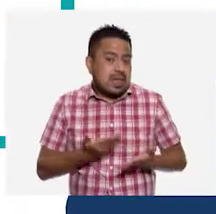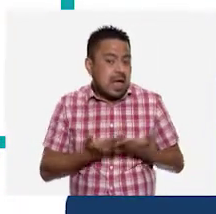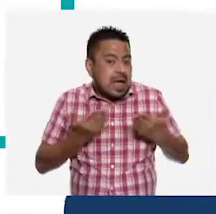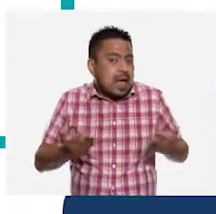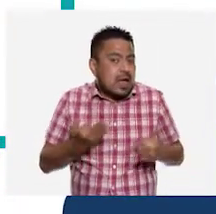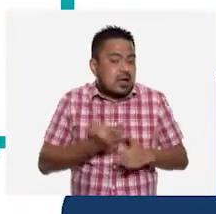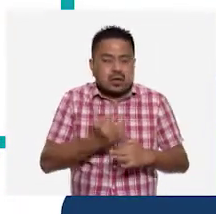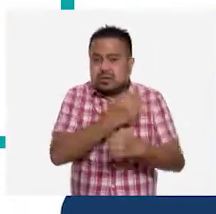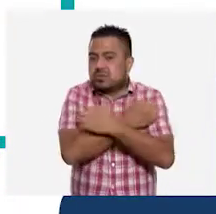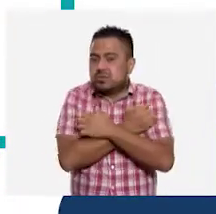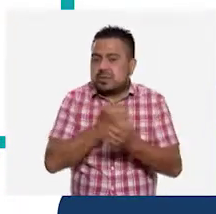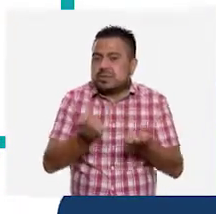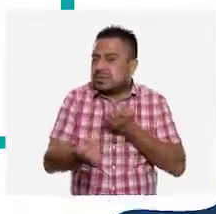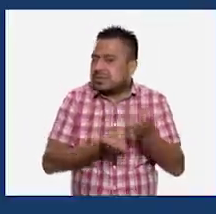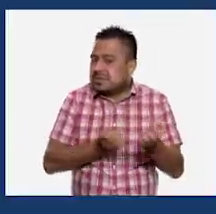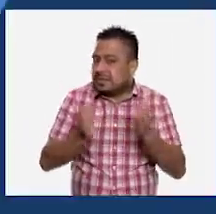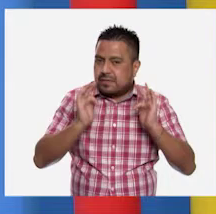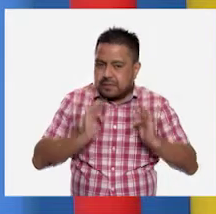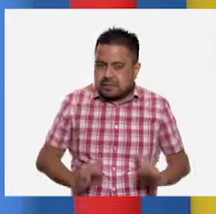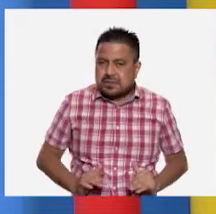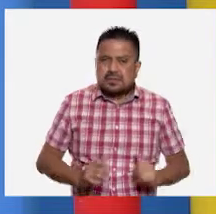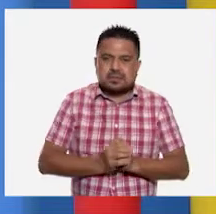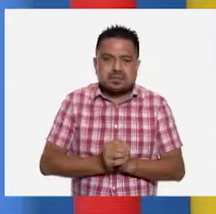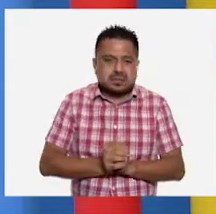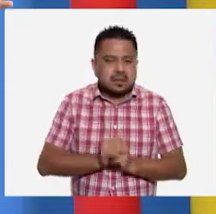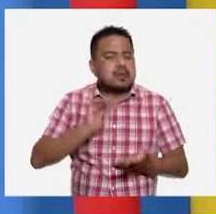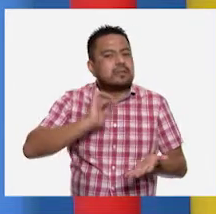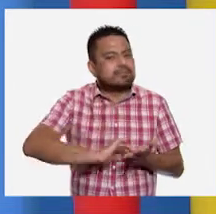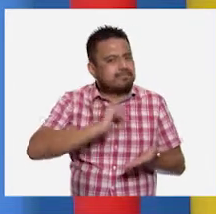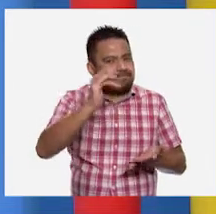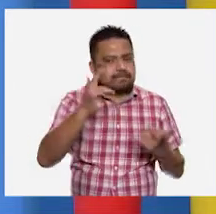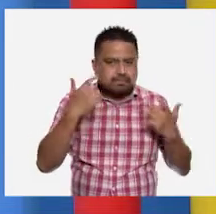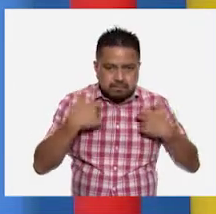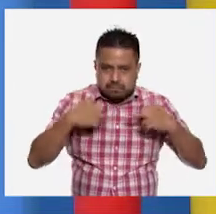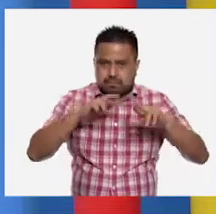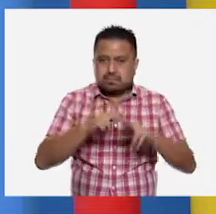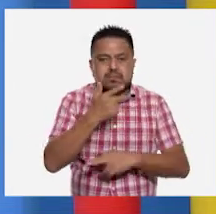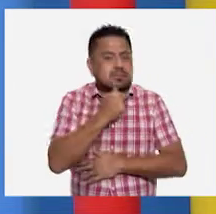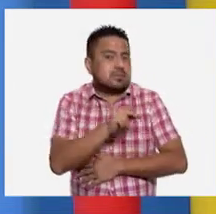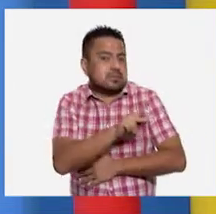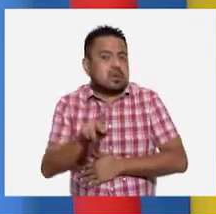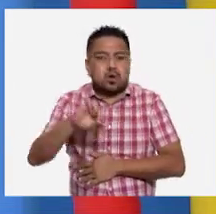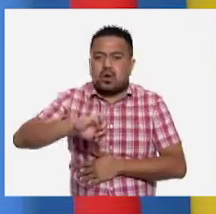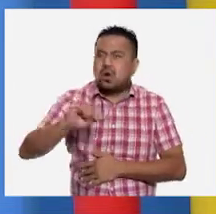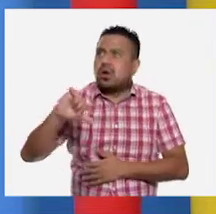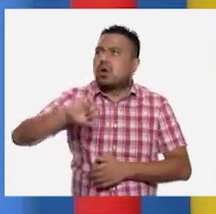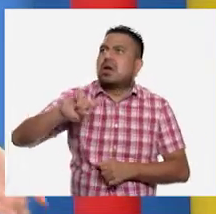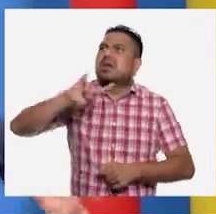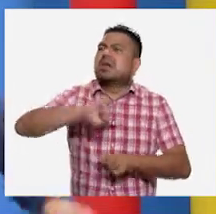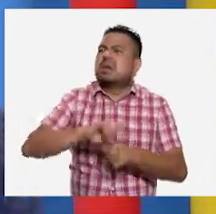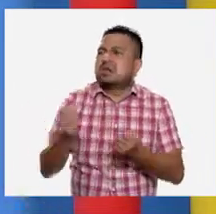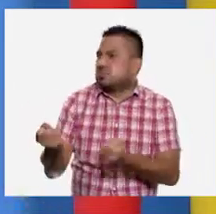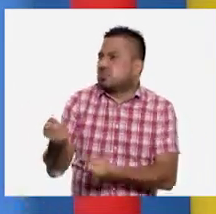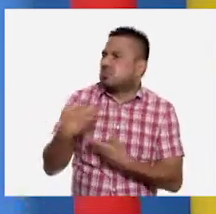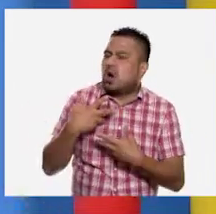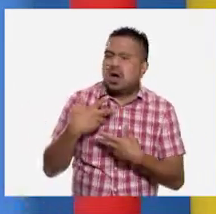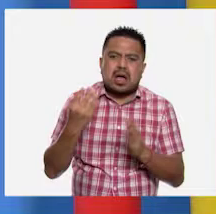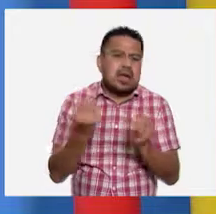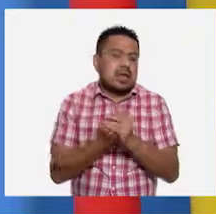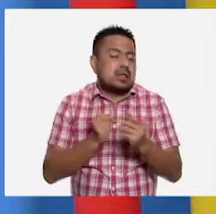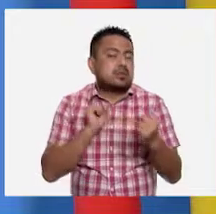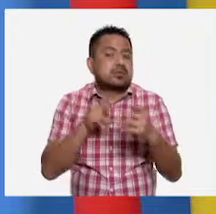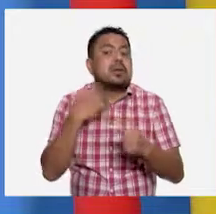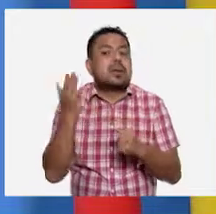continuación, educación física. Les damos las gracias a las maestras y maestros que el día de hoy nos dieron clases. Y nos vemos en la